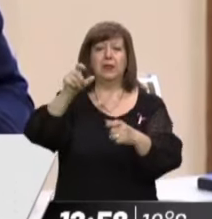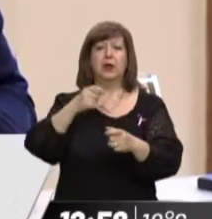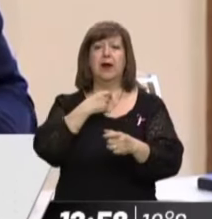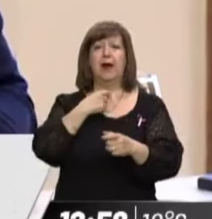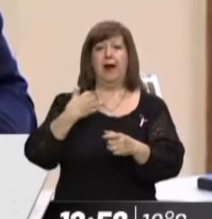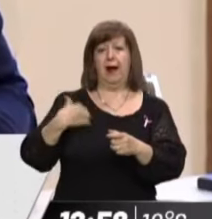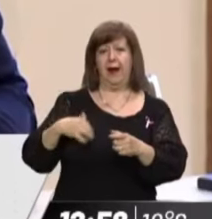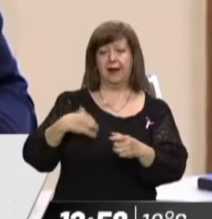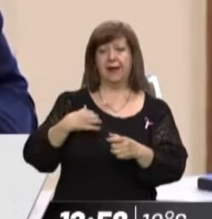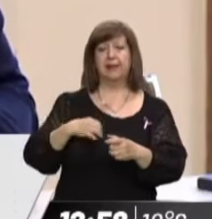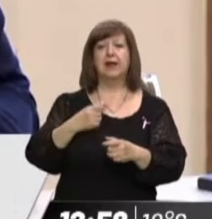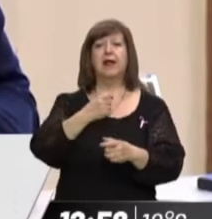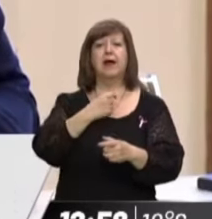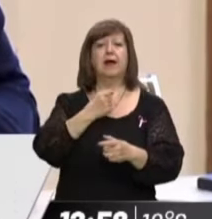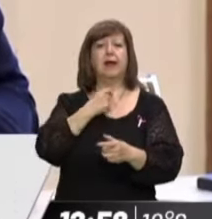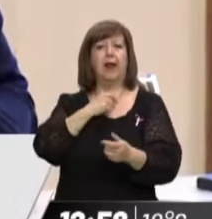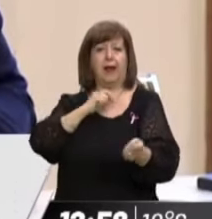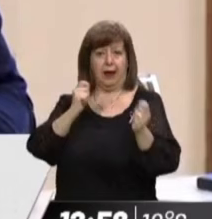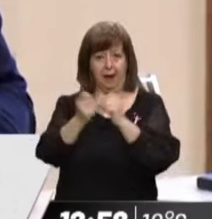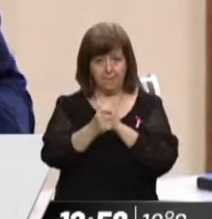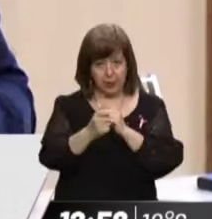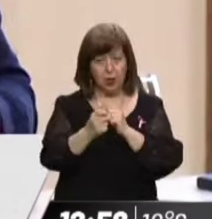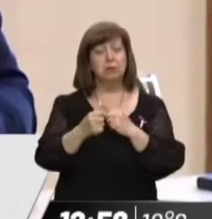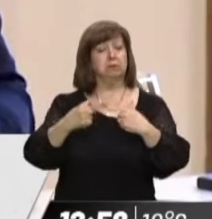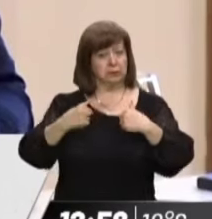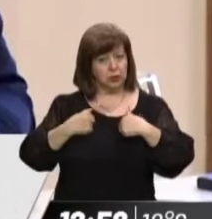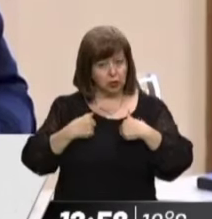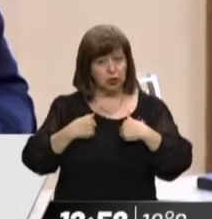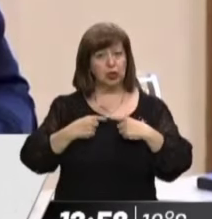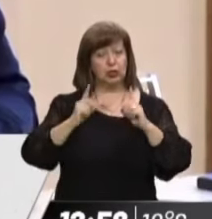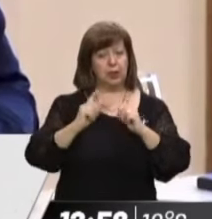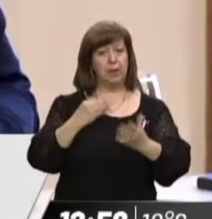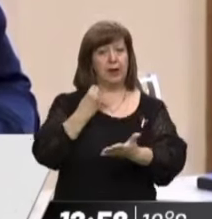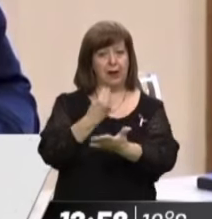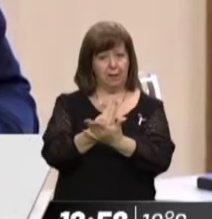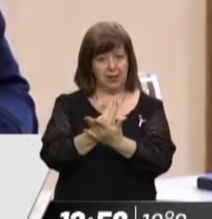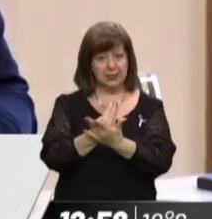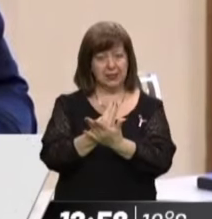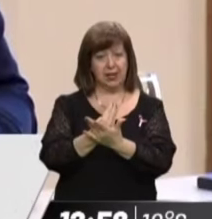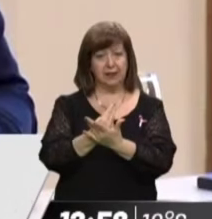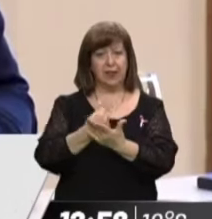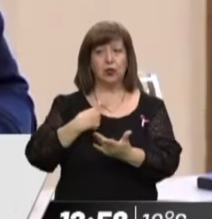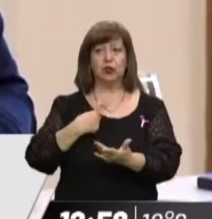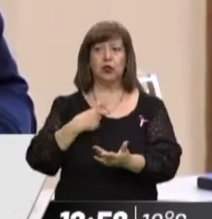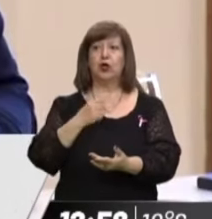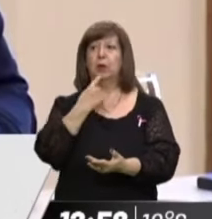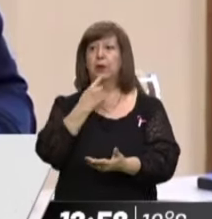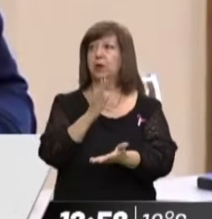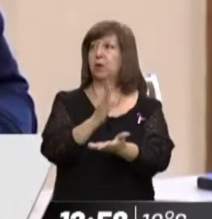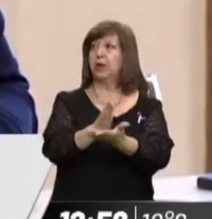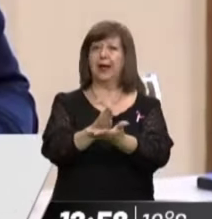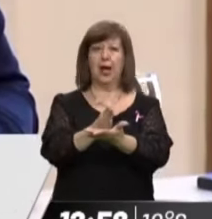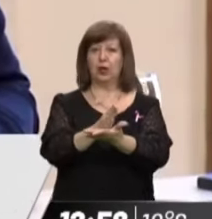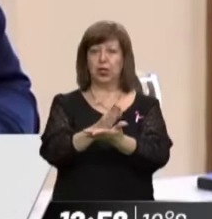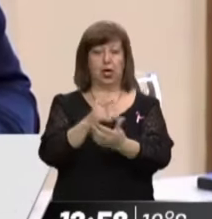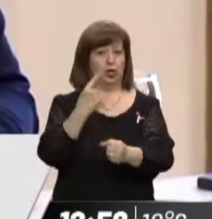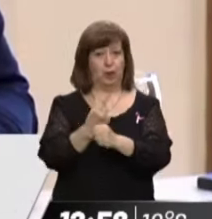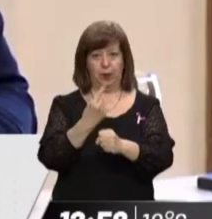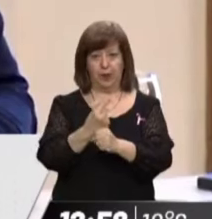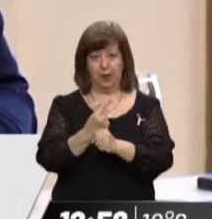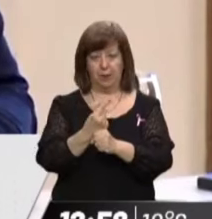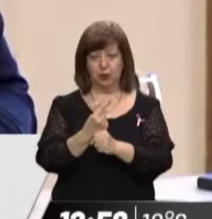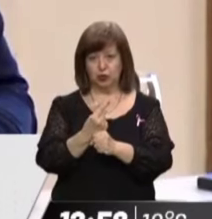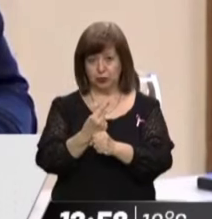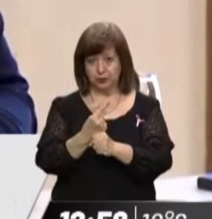Nosotros representamos parte de ese cambio. Tenemos la obligación de no ser neutrales. No negociamos el cambio